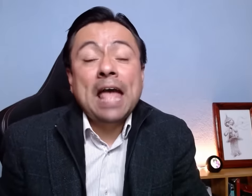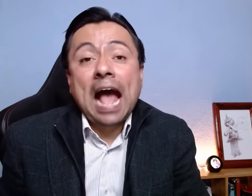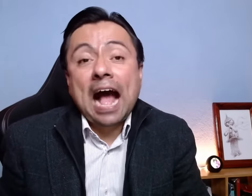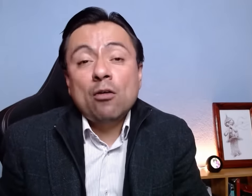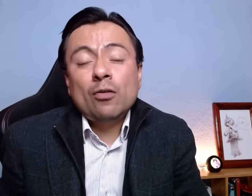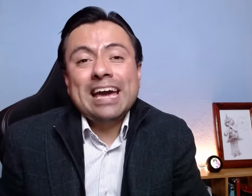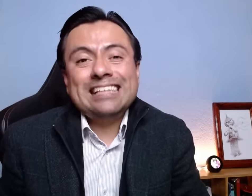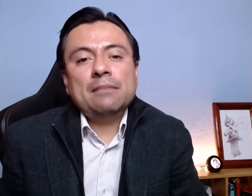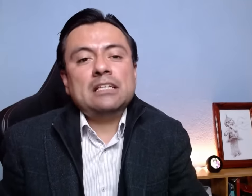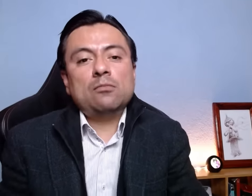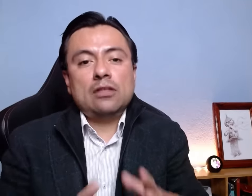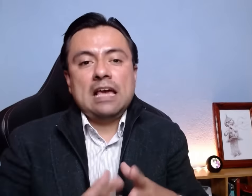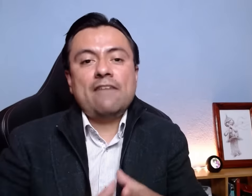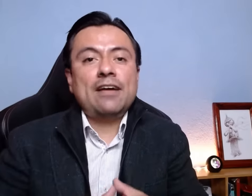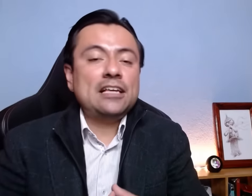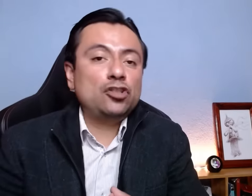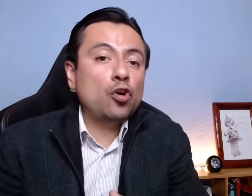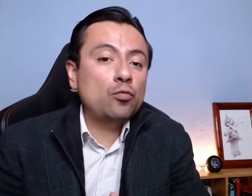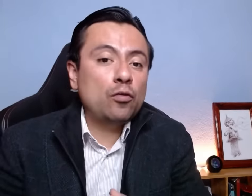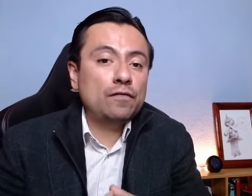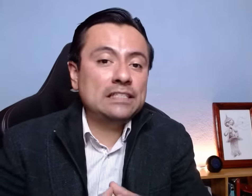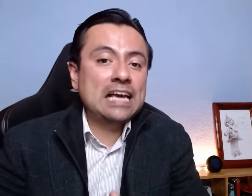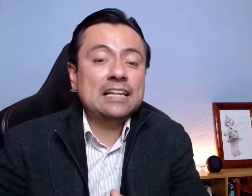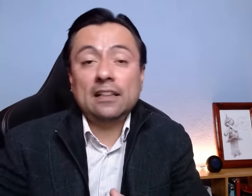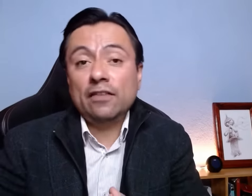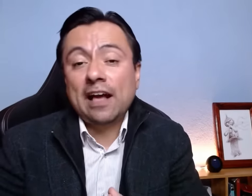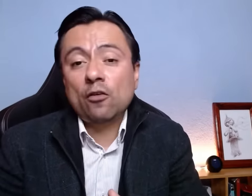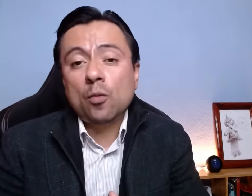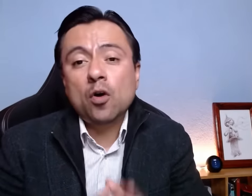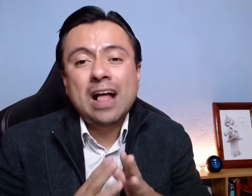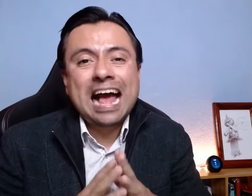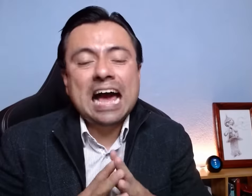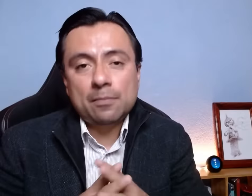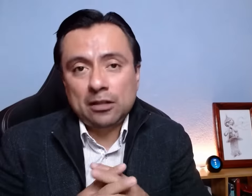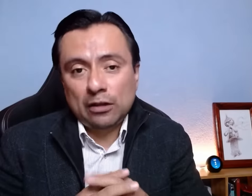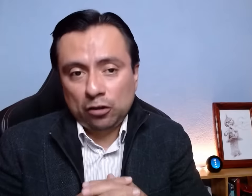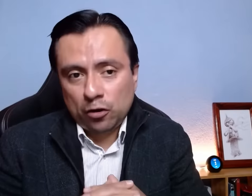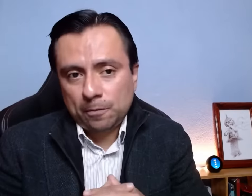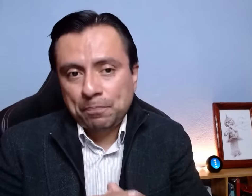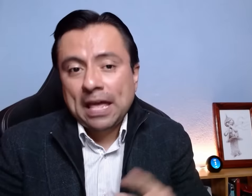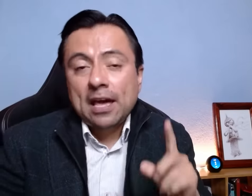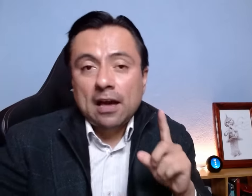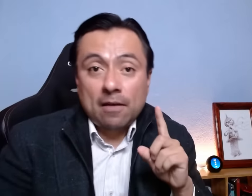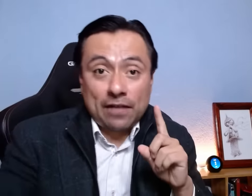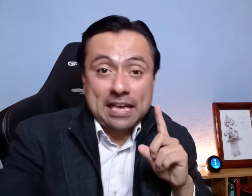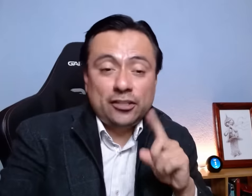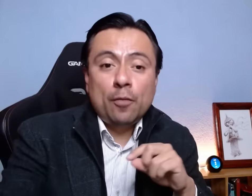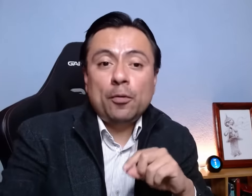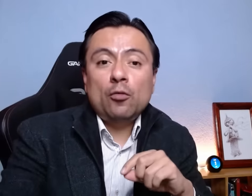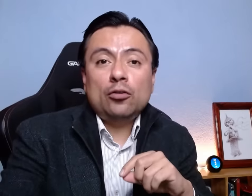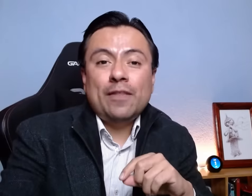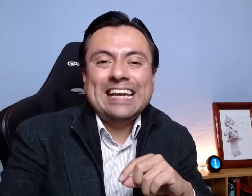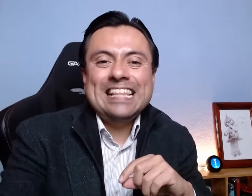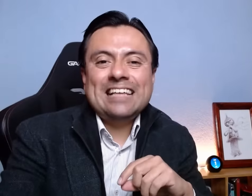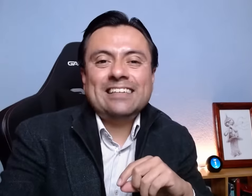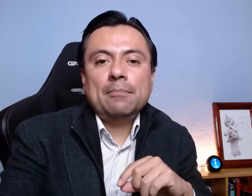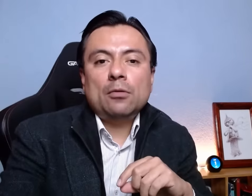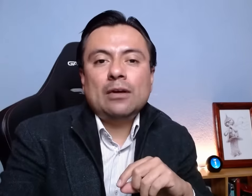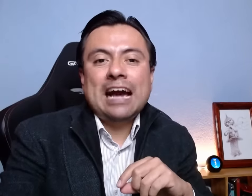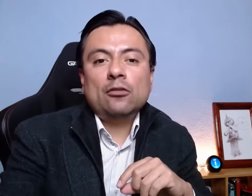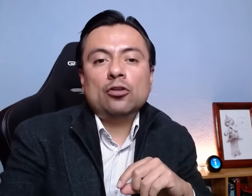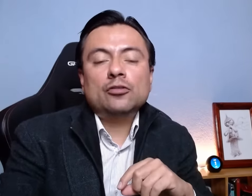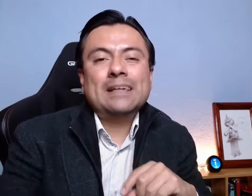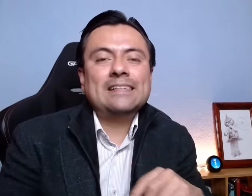violencia, aunque ese mismo día falleció un oficial identificado como Armando Antonio. Falleció producto de heridas